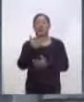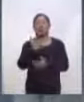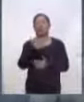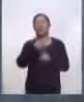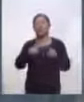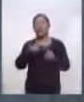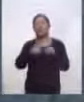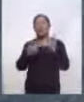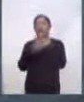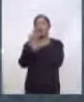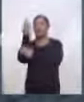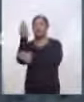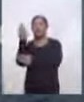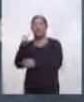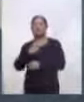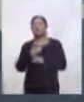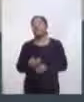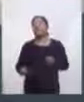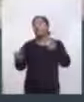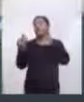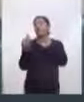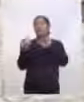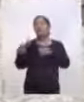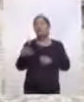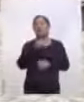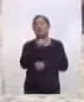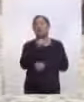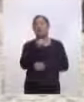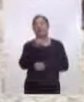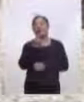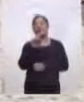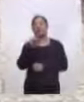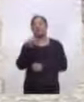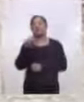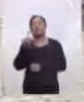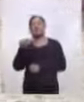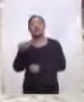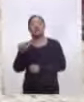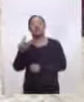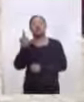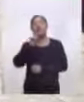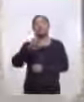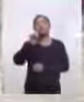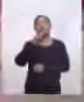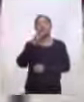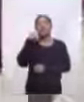8:30 de la mañana frente a la presidencia municipal de Papalotla el domingo 8 de marzo.